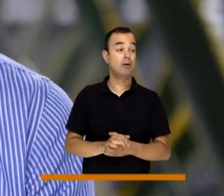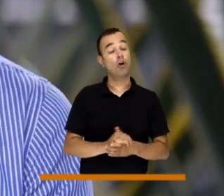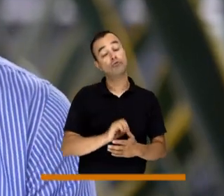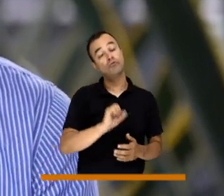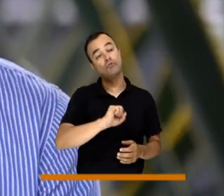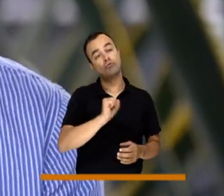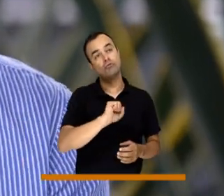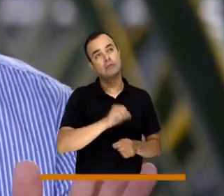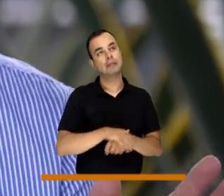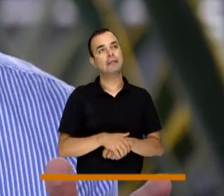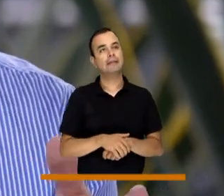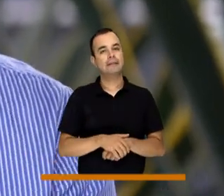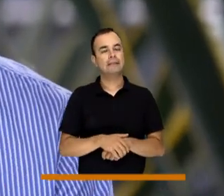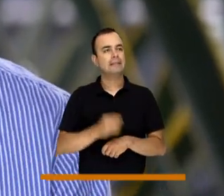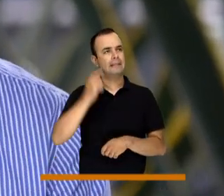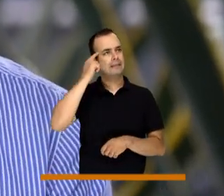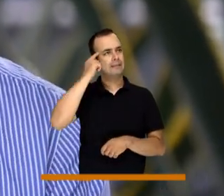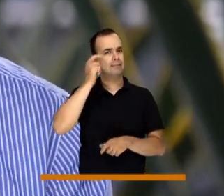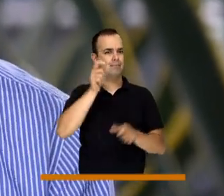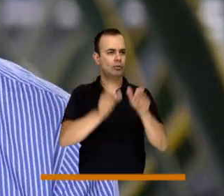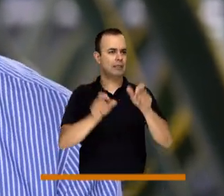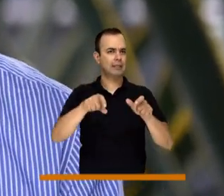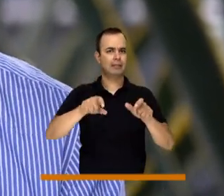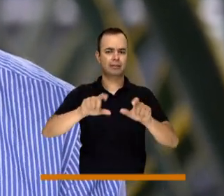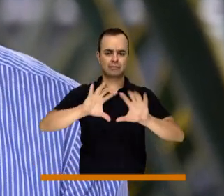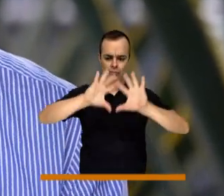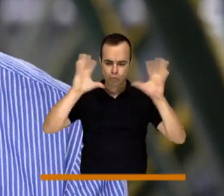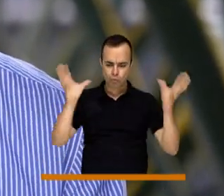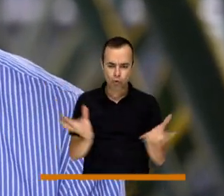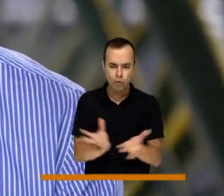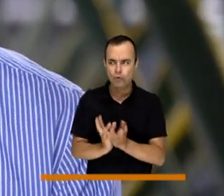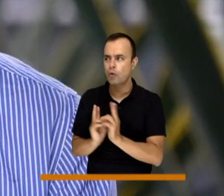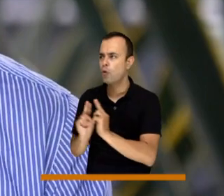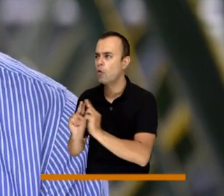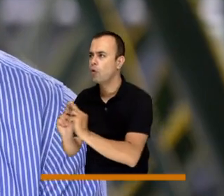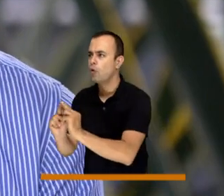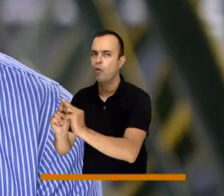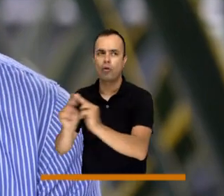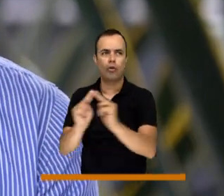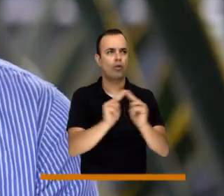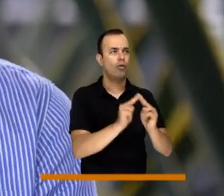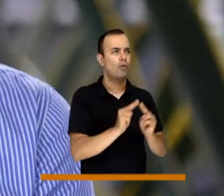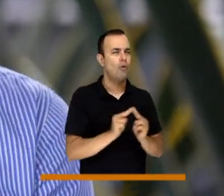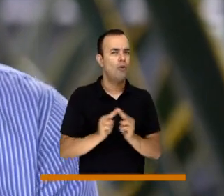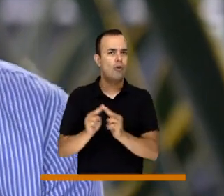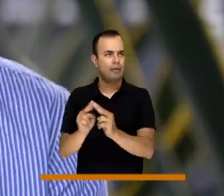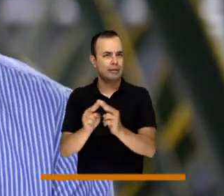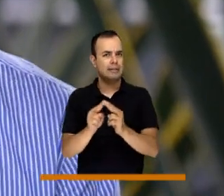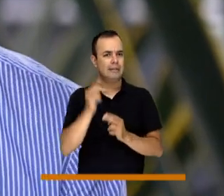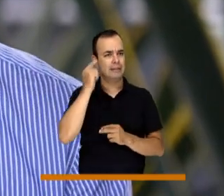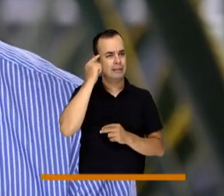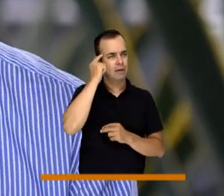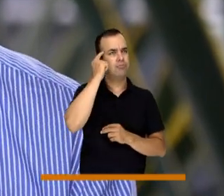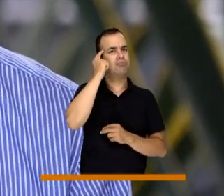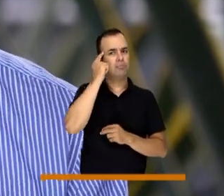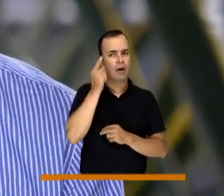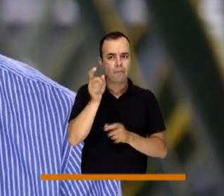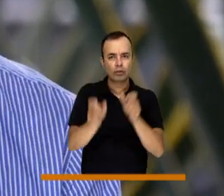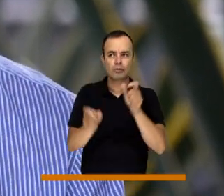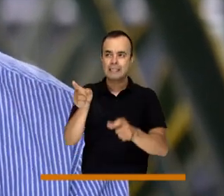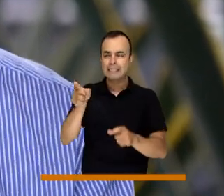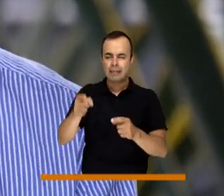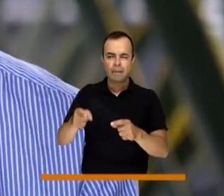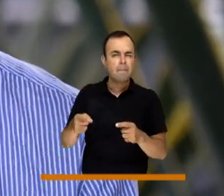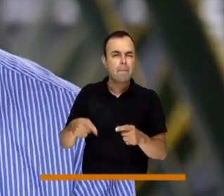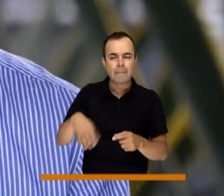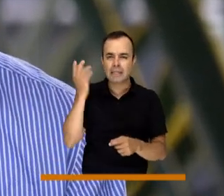es en general la humanidad y particularmente en Medellín es la dificultad de comunicación. Con eso se solucionaría muchísimos conflictos. Es que las